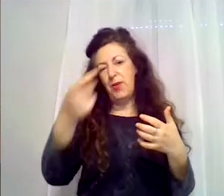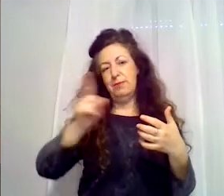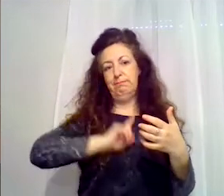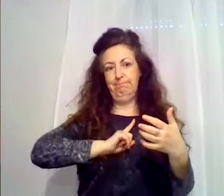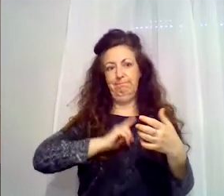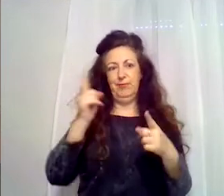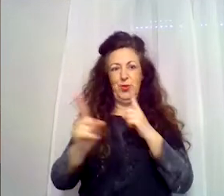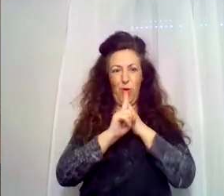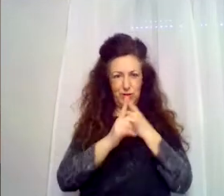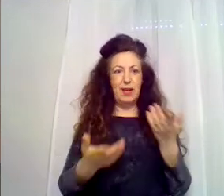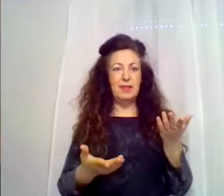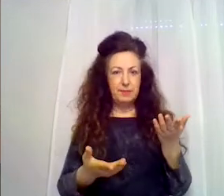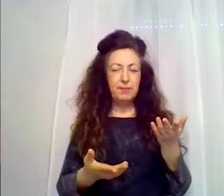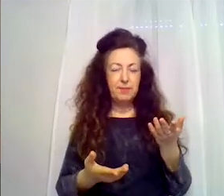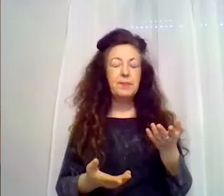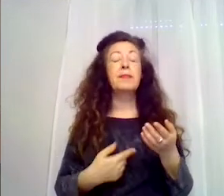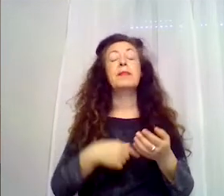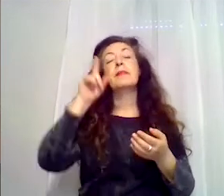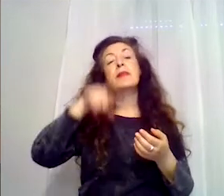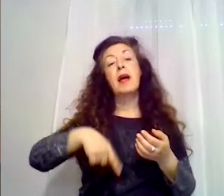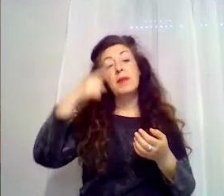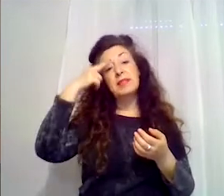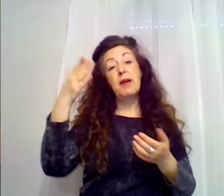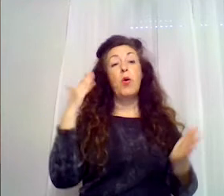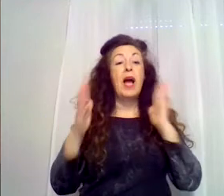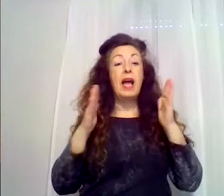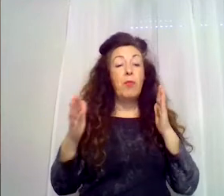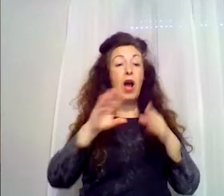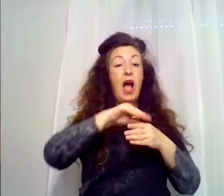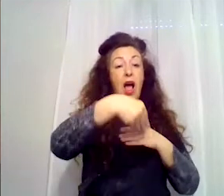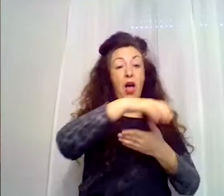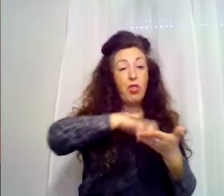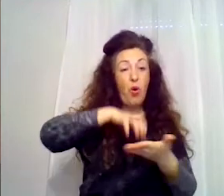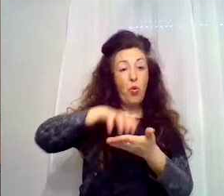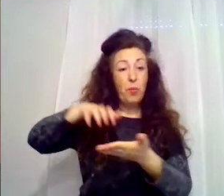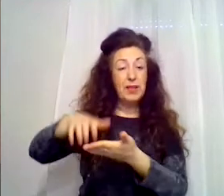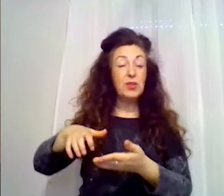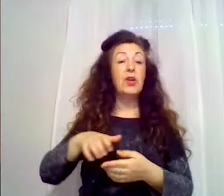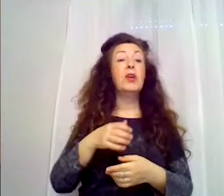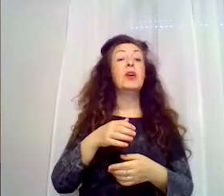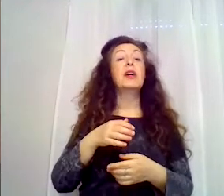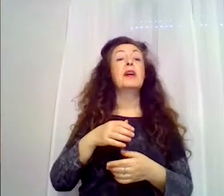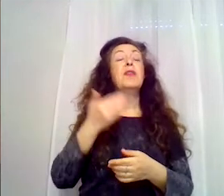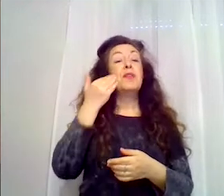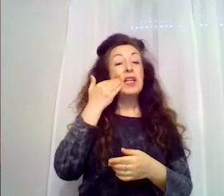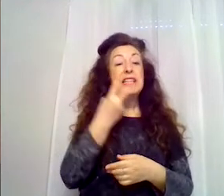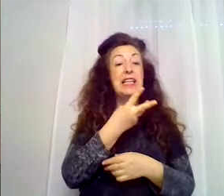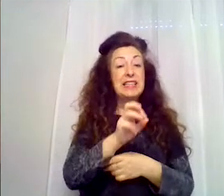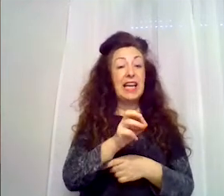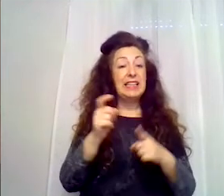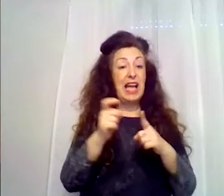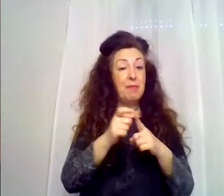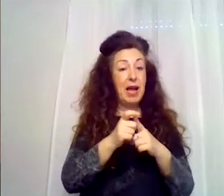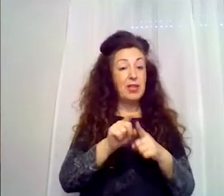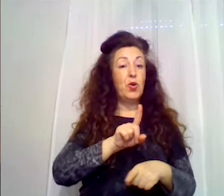ilusionismo, ¿no? Entonces, esta idea, en una de las acusaciones que tiene en aquella época,